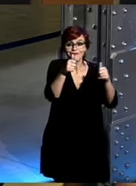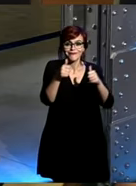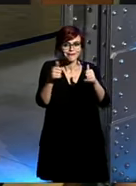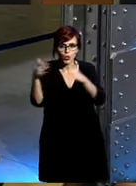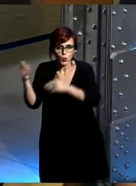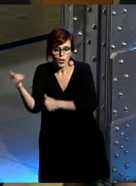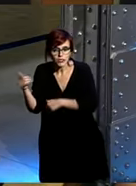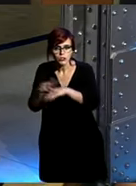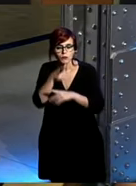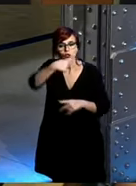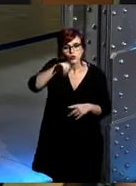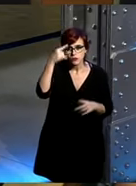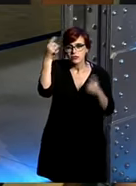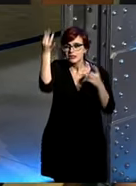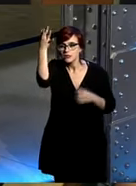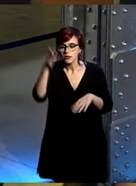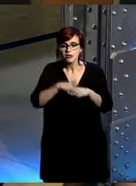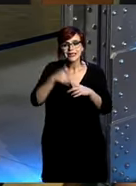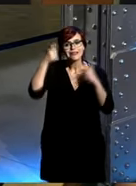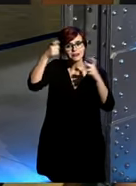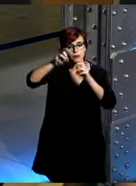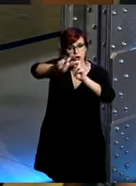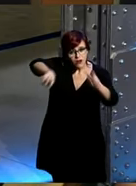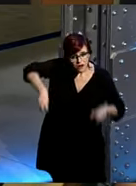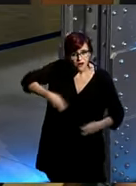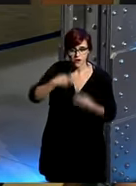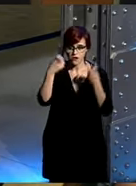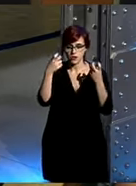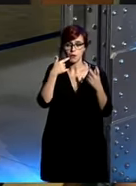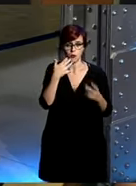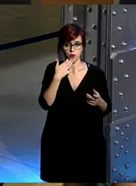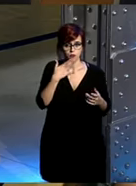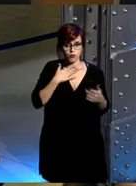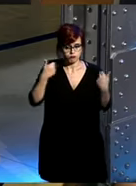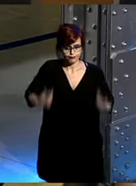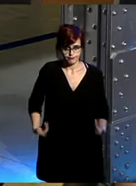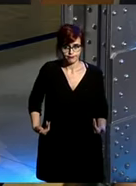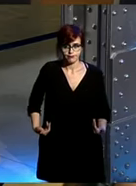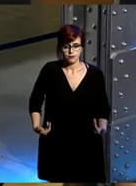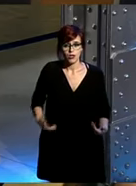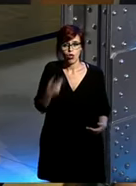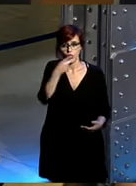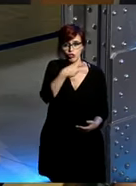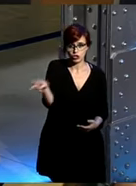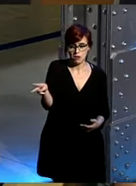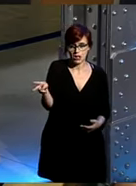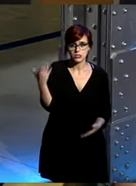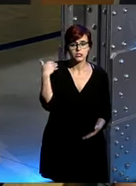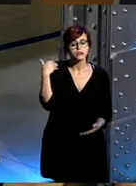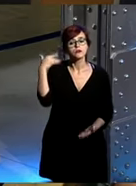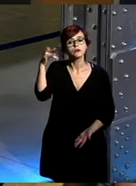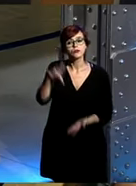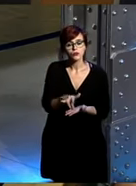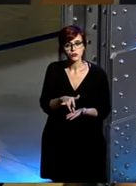buscamos, los que queremos reinventarnos y reciclarnos, y estamos, o sea, yo os pongo mi caso concreto. Hace 2 semanas yo intenté